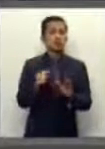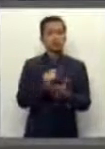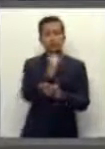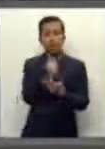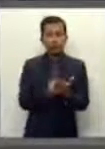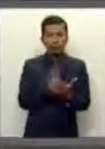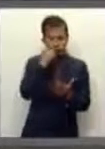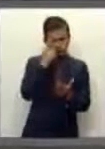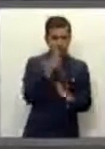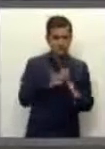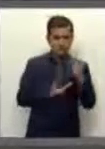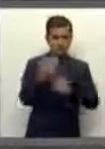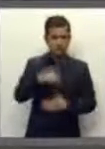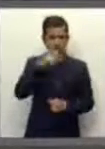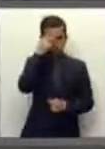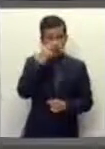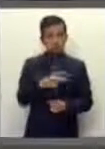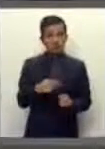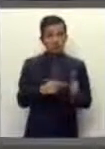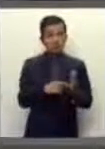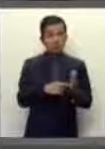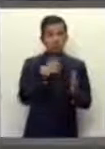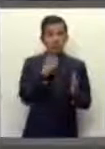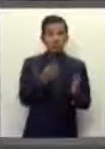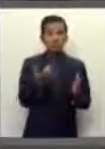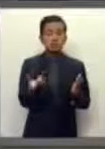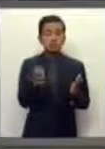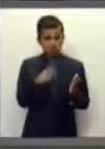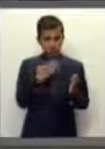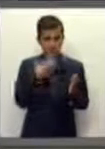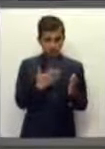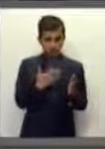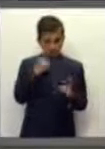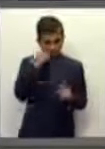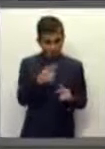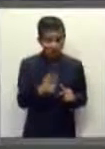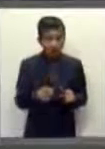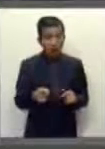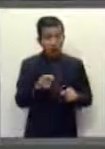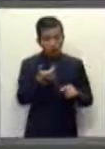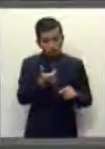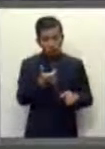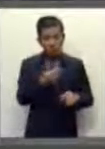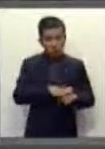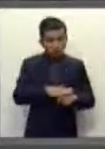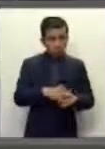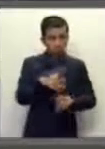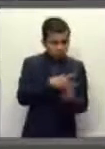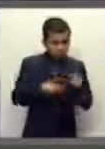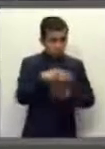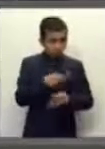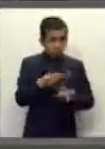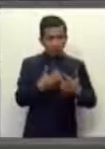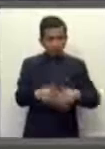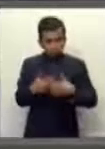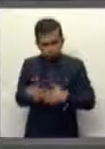de desarrollo en México, donde se menciona que no se ha logrado el incremento de la actividad económica ni el crecimiento